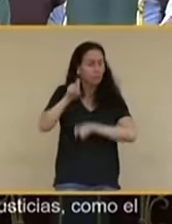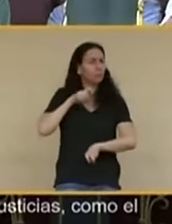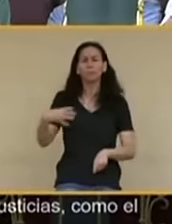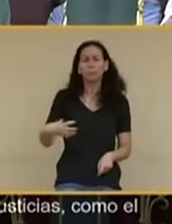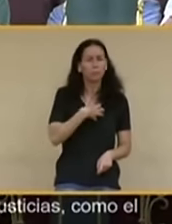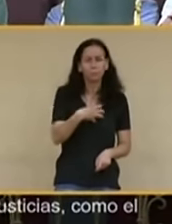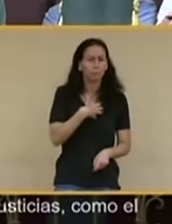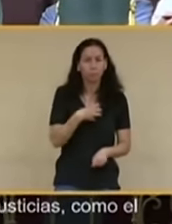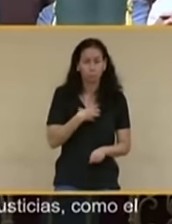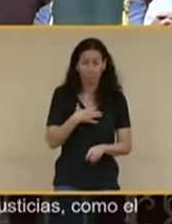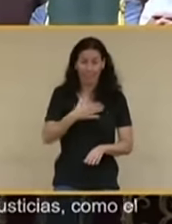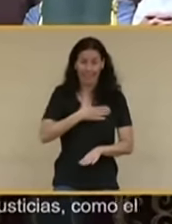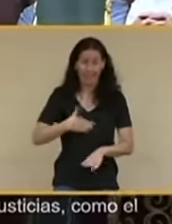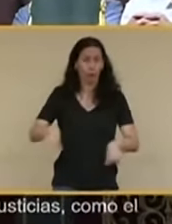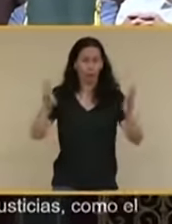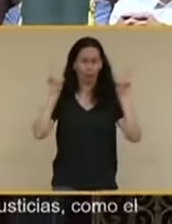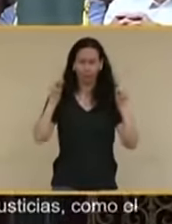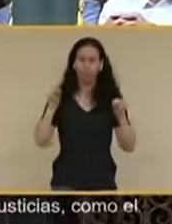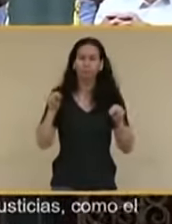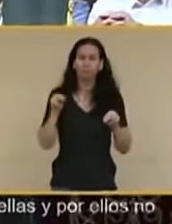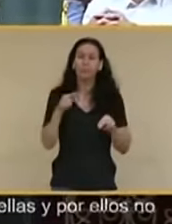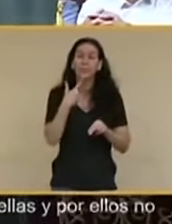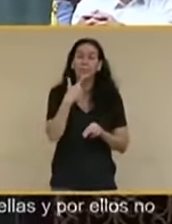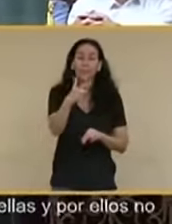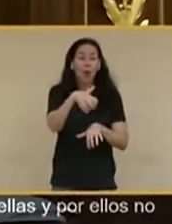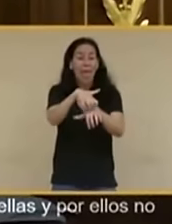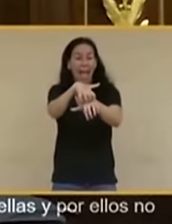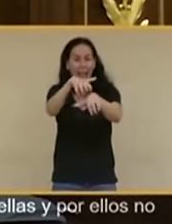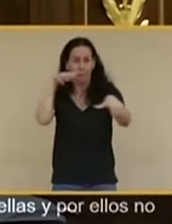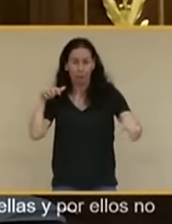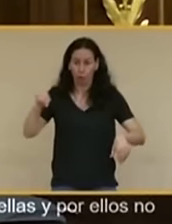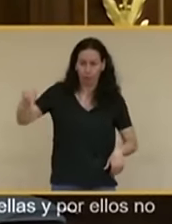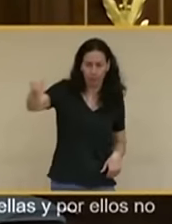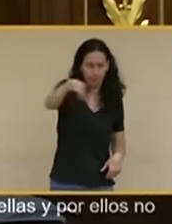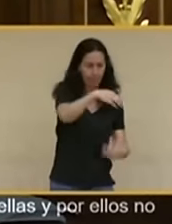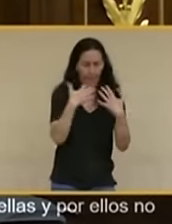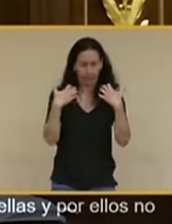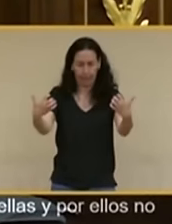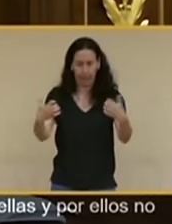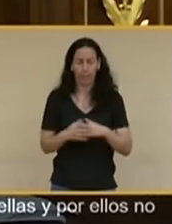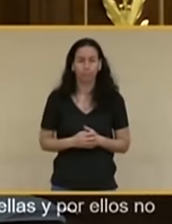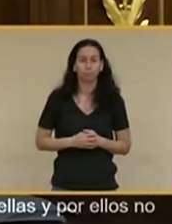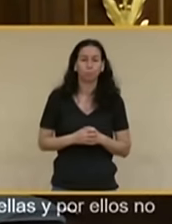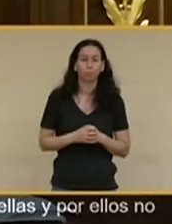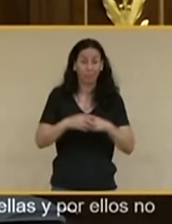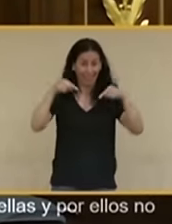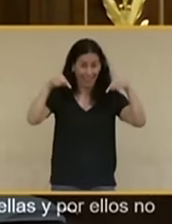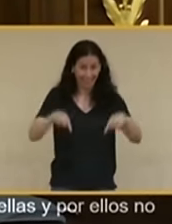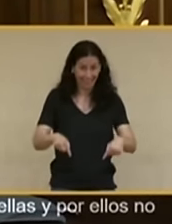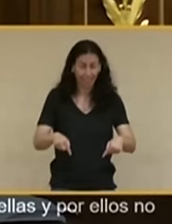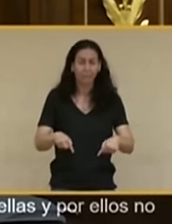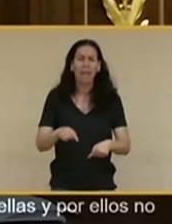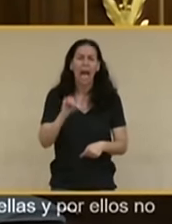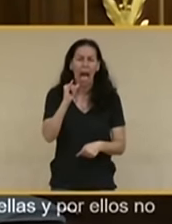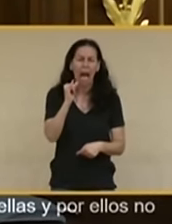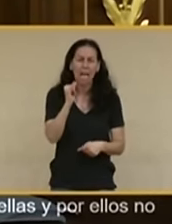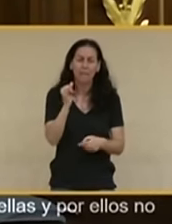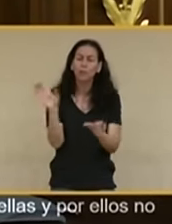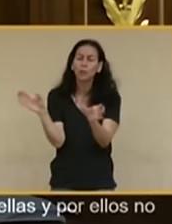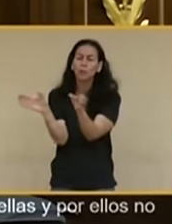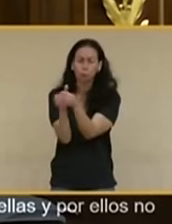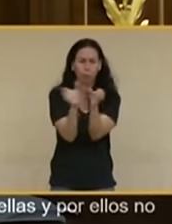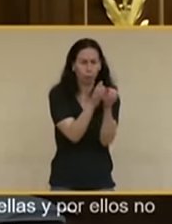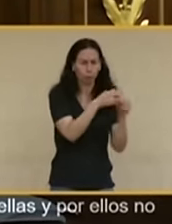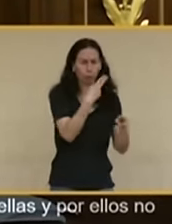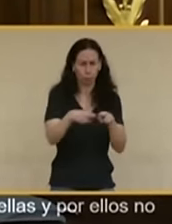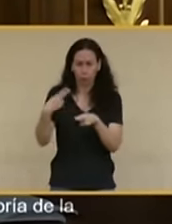señorías, quiero acabar apelando a la mayoría de la investidura de esta Cámara. Aquí hay unas fuerzas fanatizadas